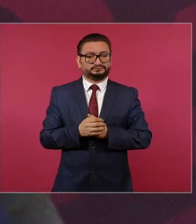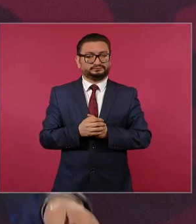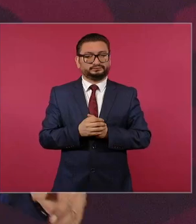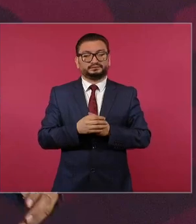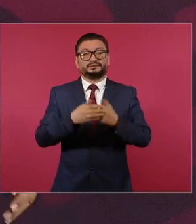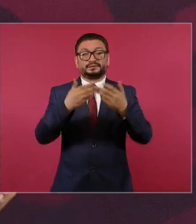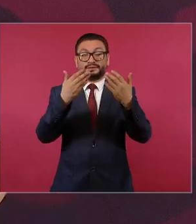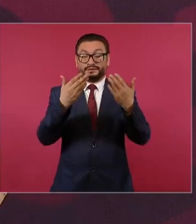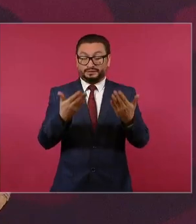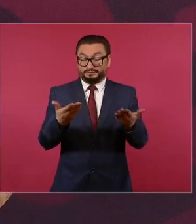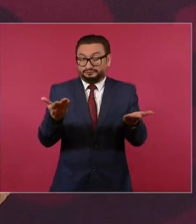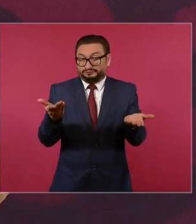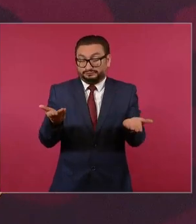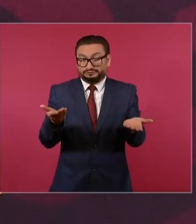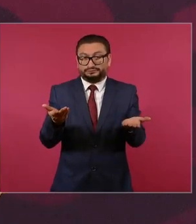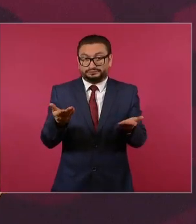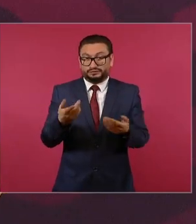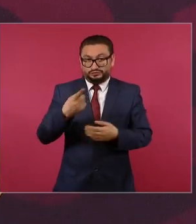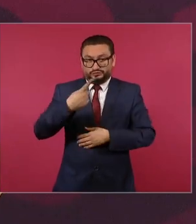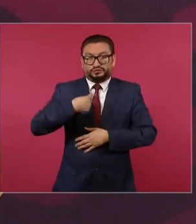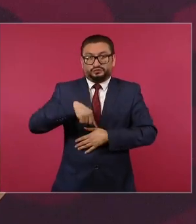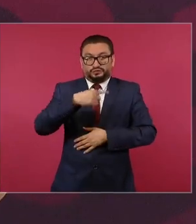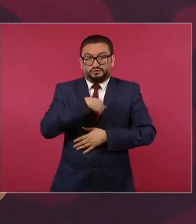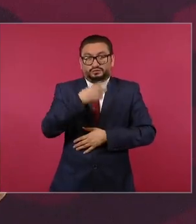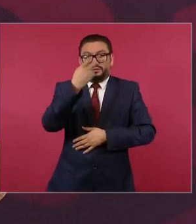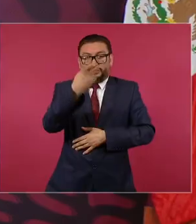entonces estamos trabajando